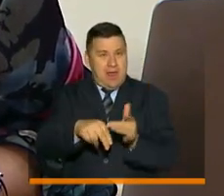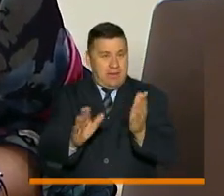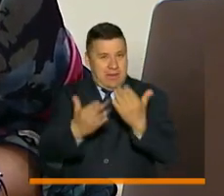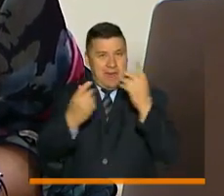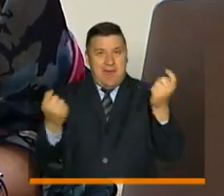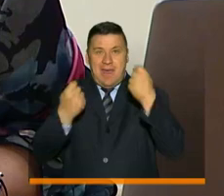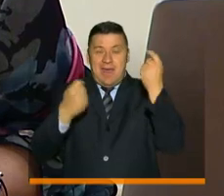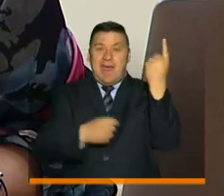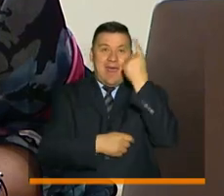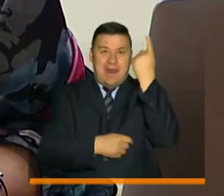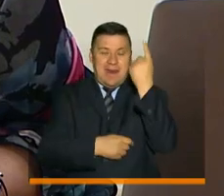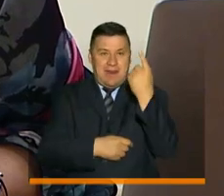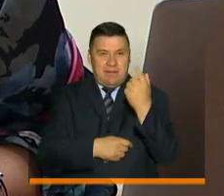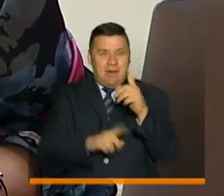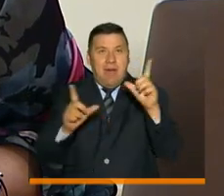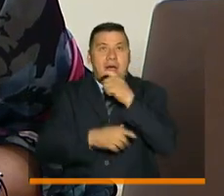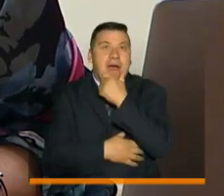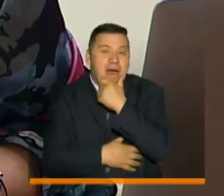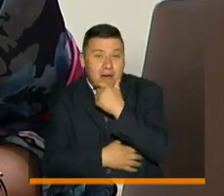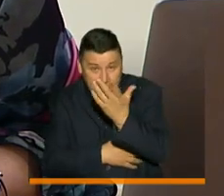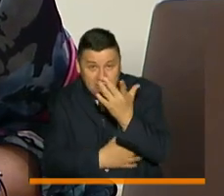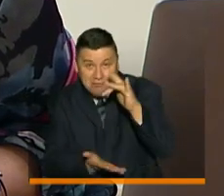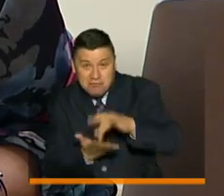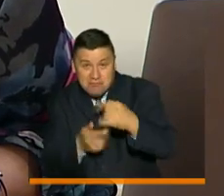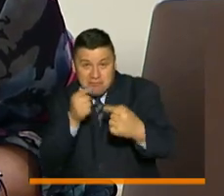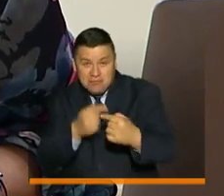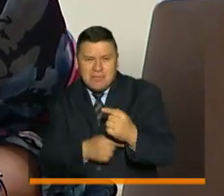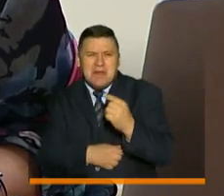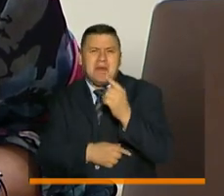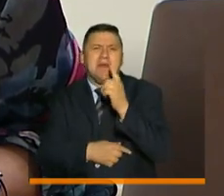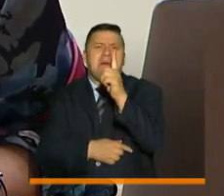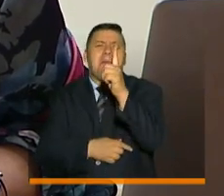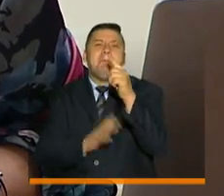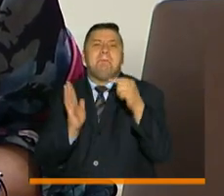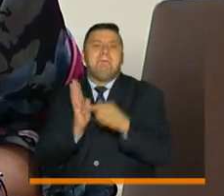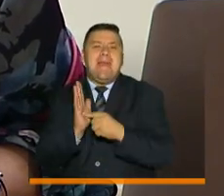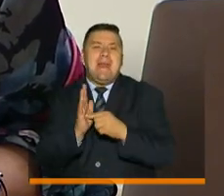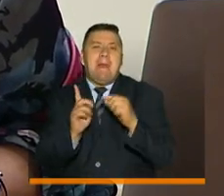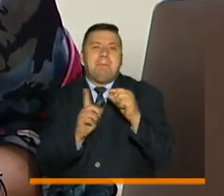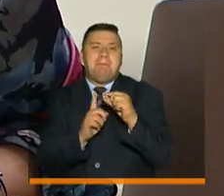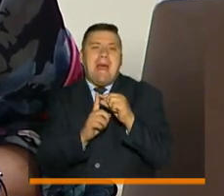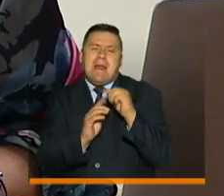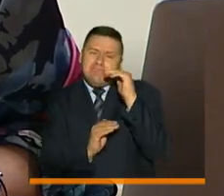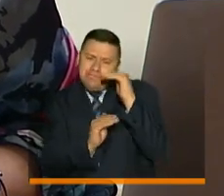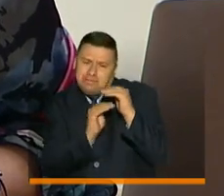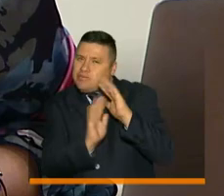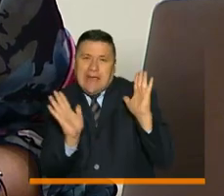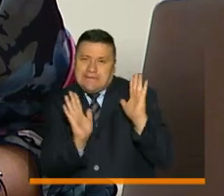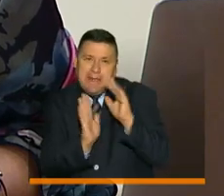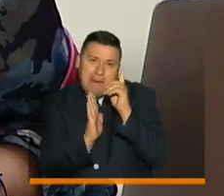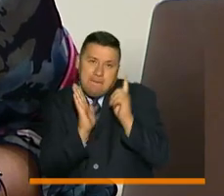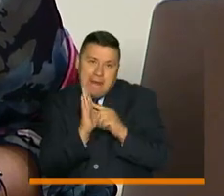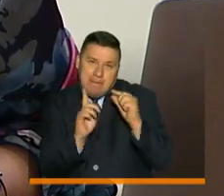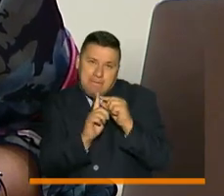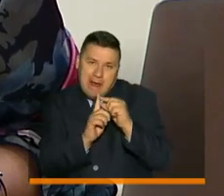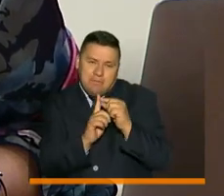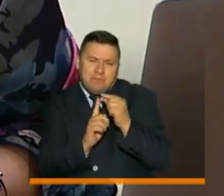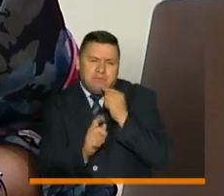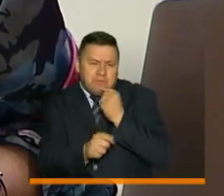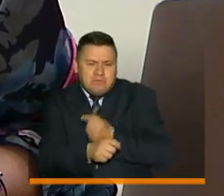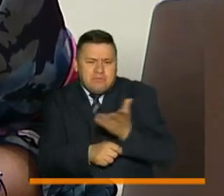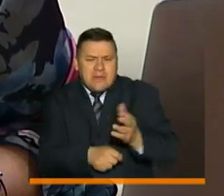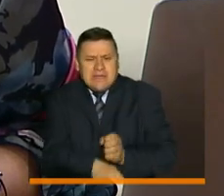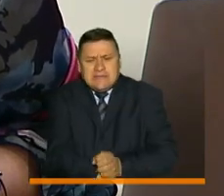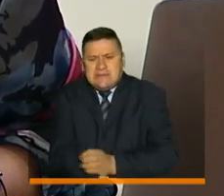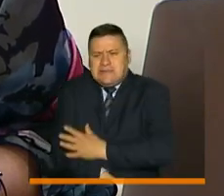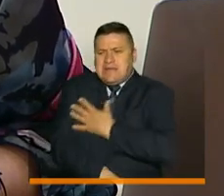en general a todos los televidentes a presentarse. Son menos de 1.000 palabras y creo que son muchas historias, sentimientos, narraciones que